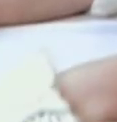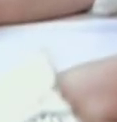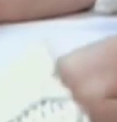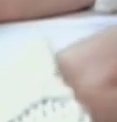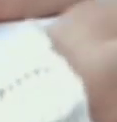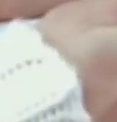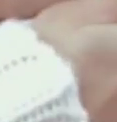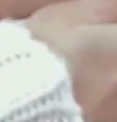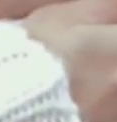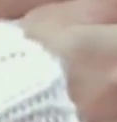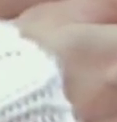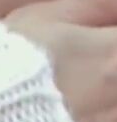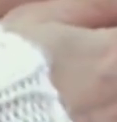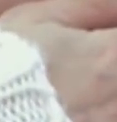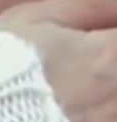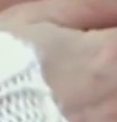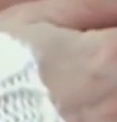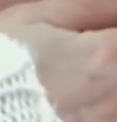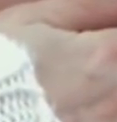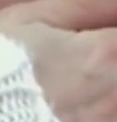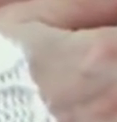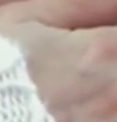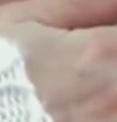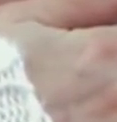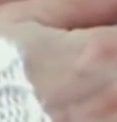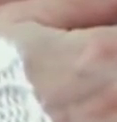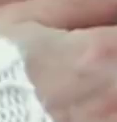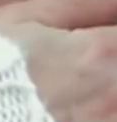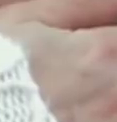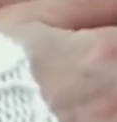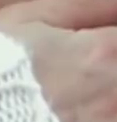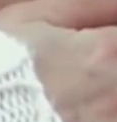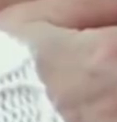Mis hijas son muy pequeñas todavía. No puedo morir.